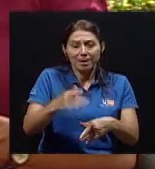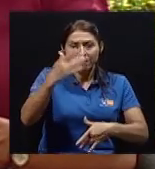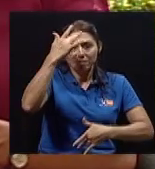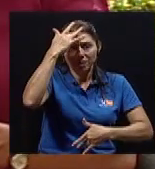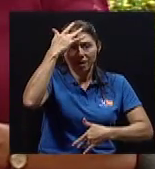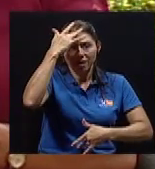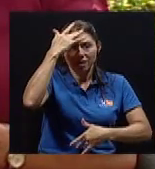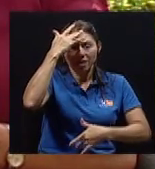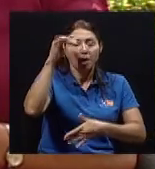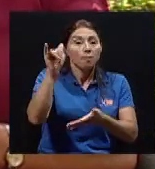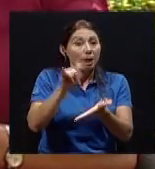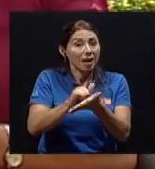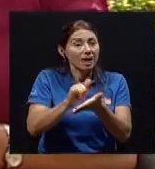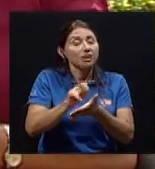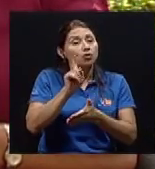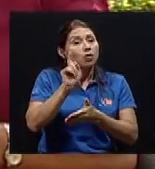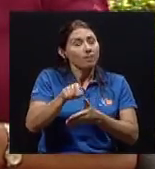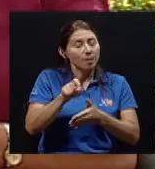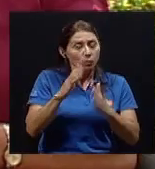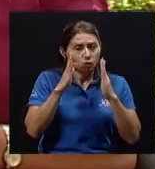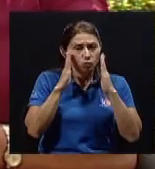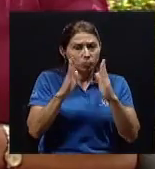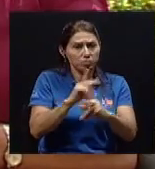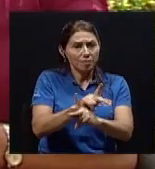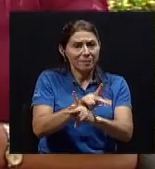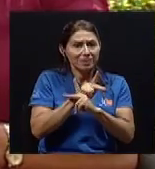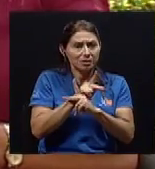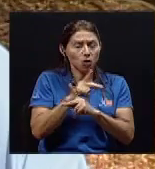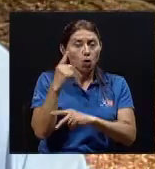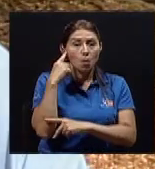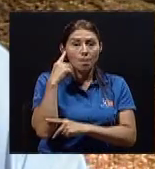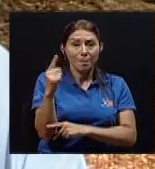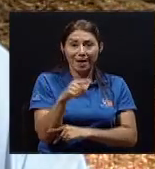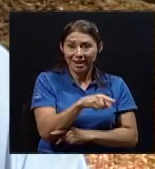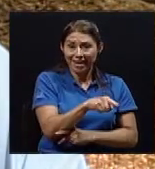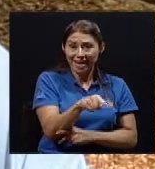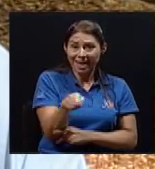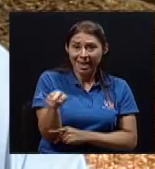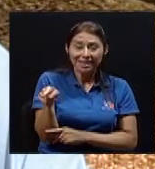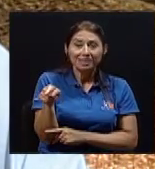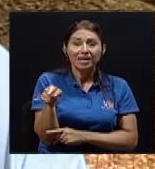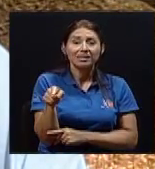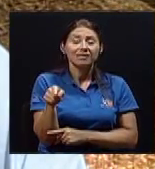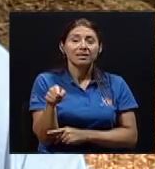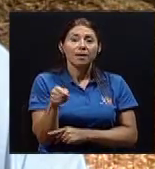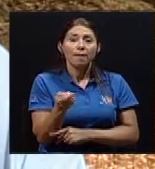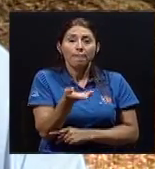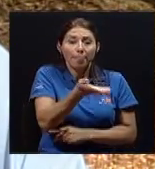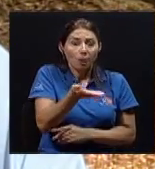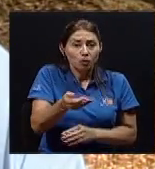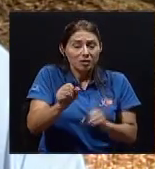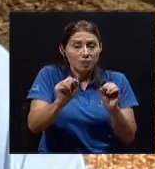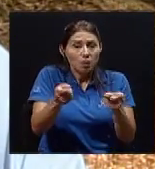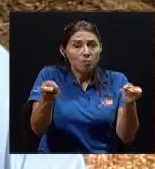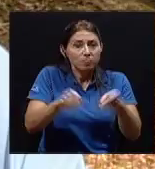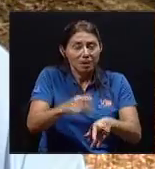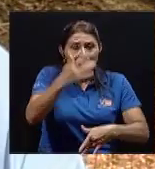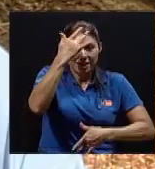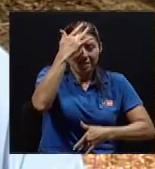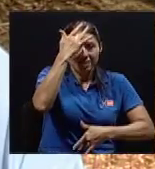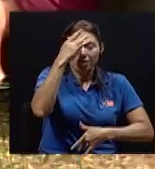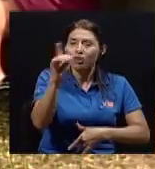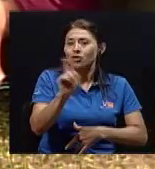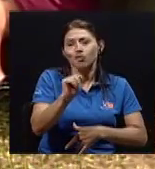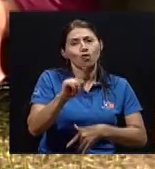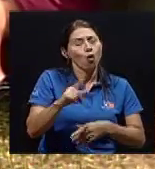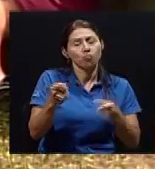eso entonces debemos aplicar las medidas de prevención para que estos agentes potencialmente patógenos o patógenos